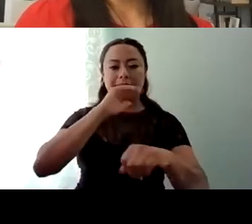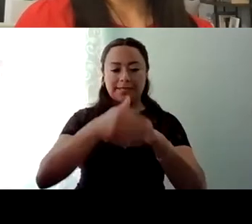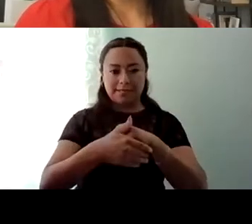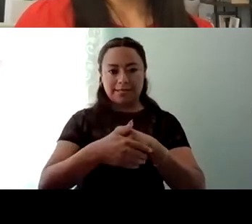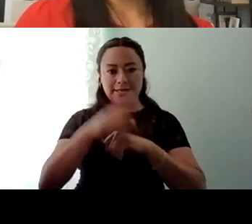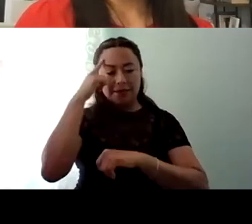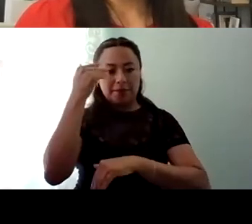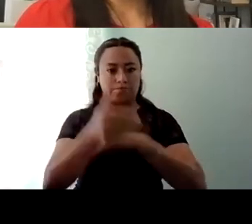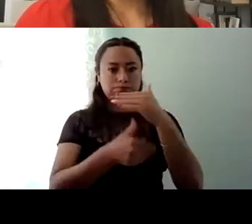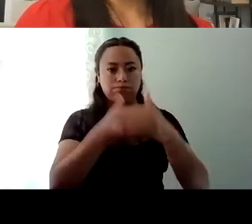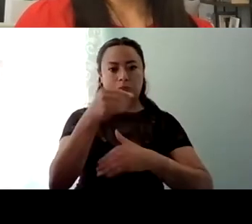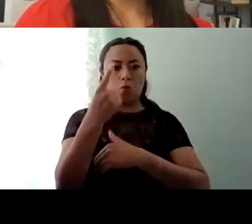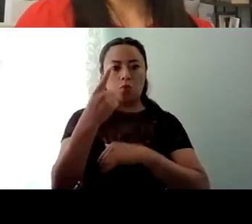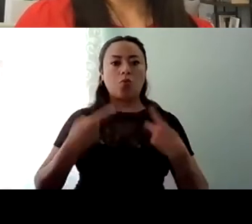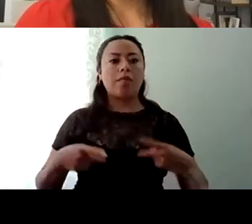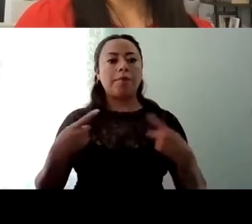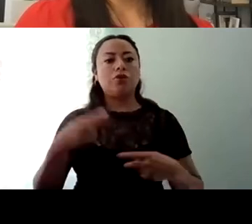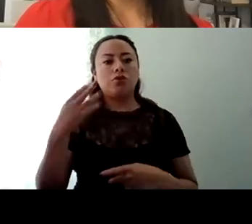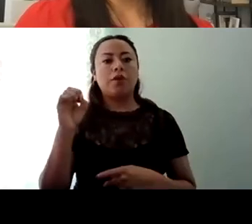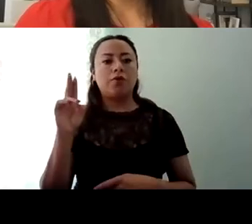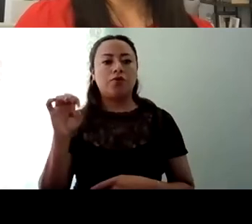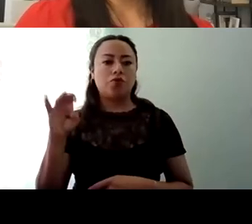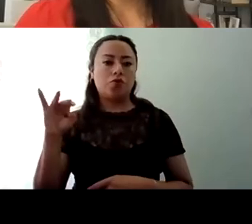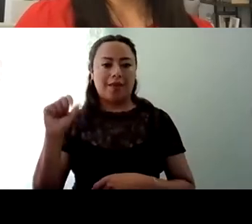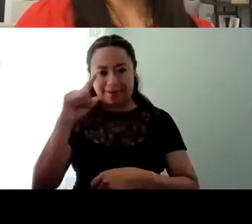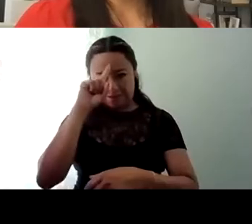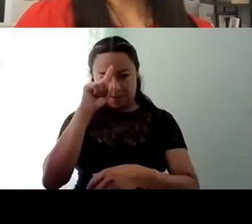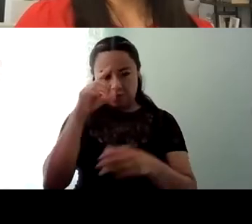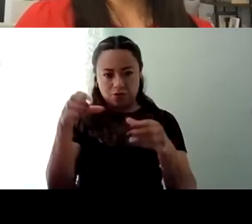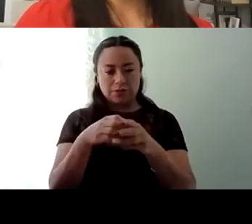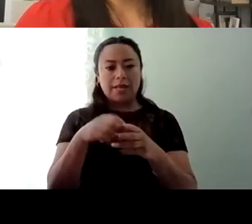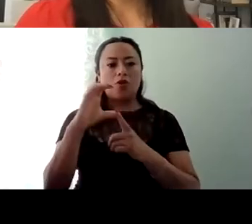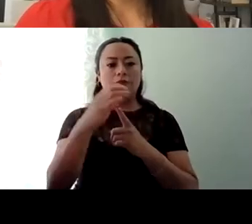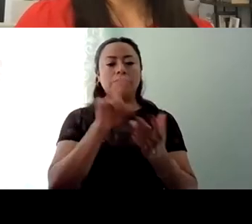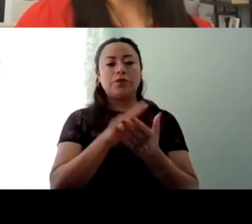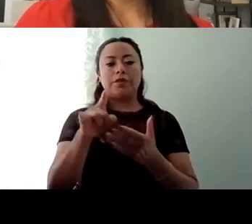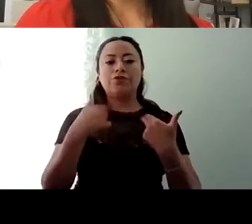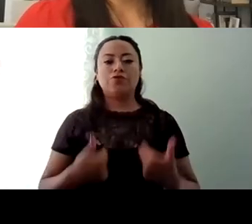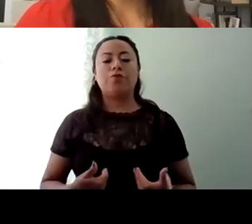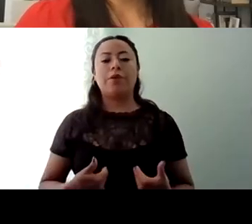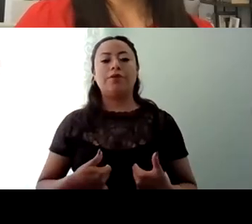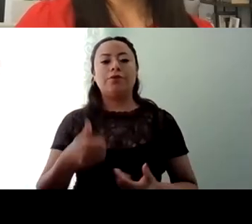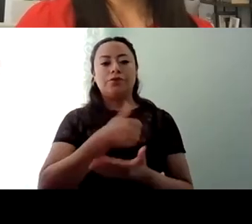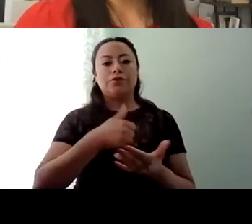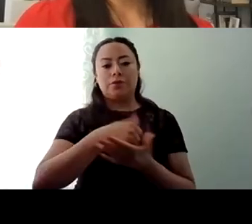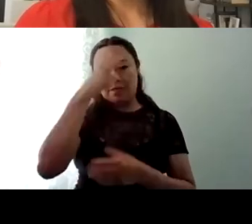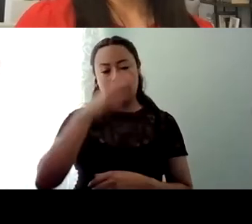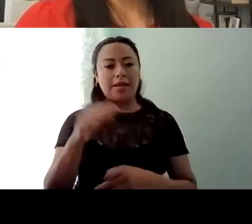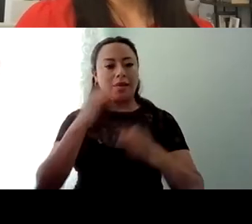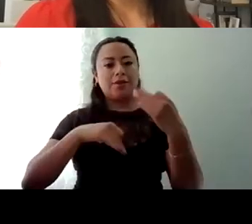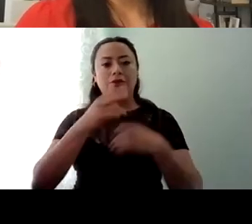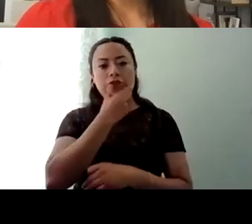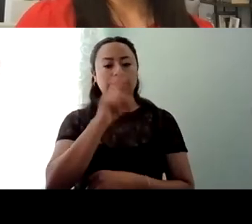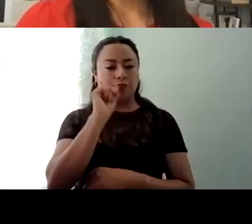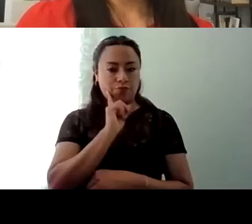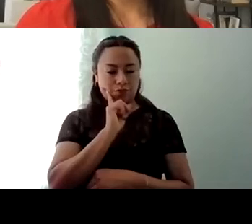una persona consejera honoraria de la Comisión de Derechos Humanos de la Ciudad de México. Muchas gracias a todas y a todos por su asistencia. Muchas